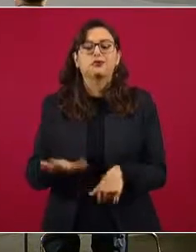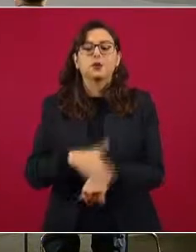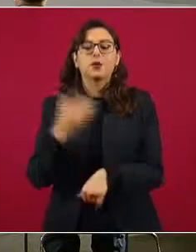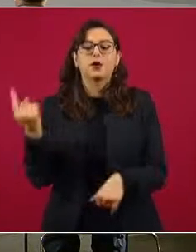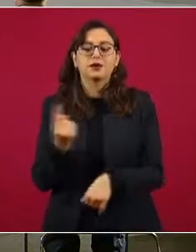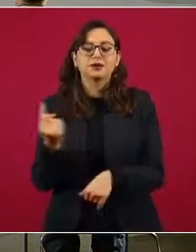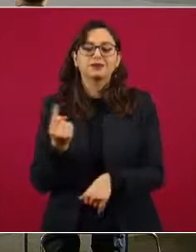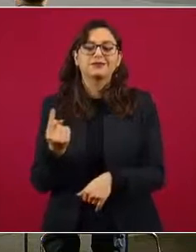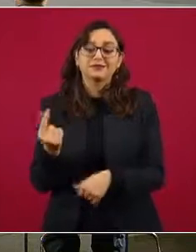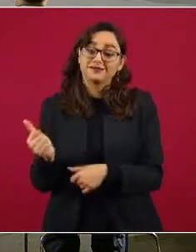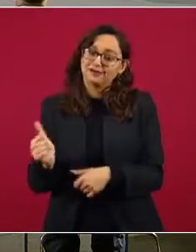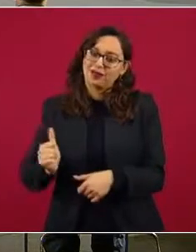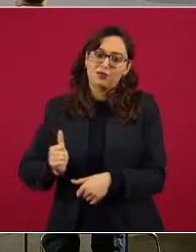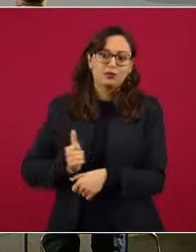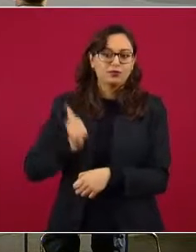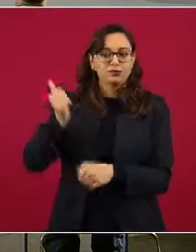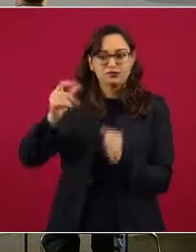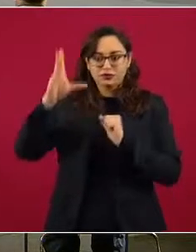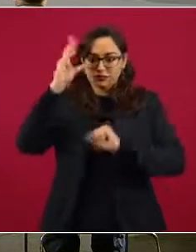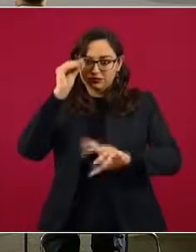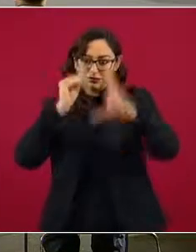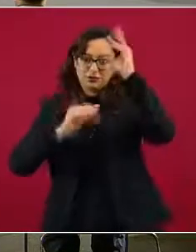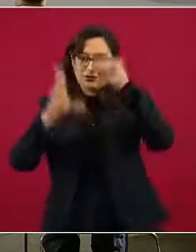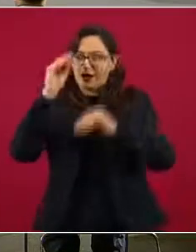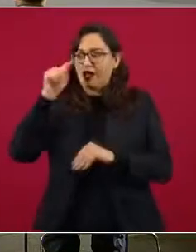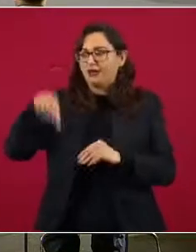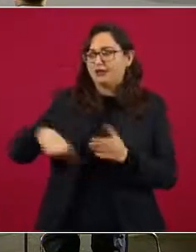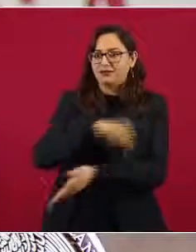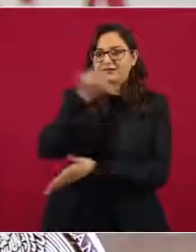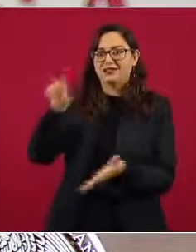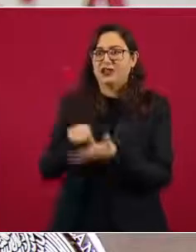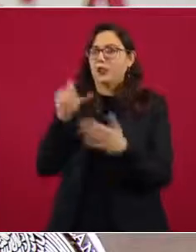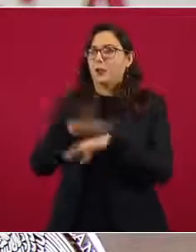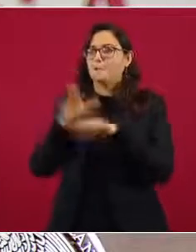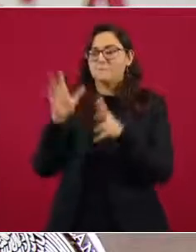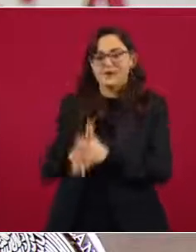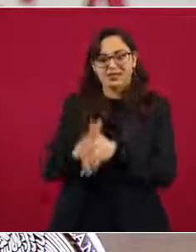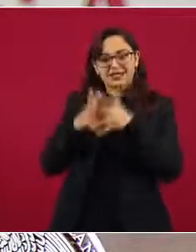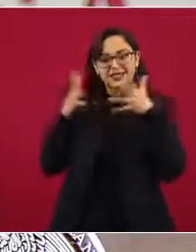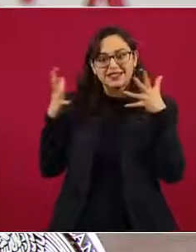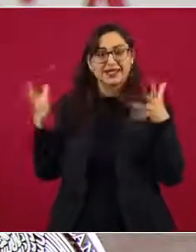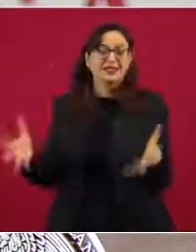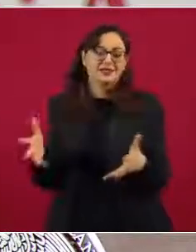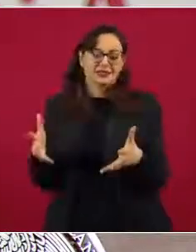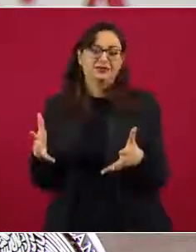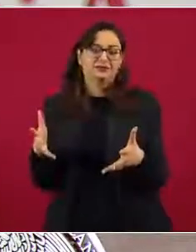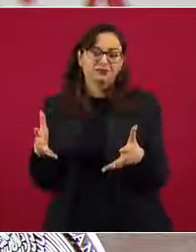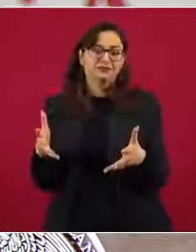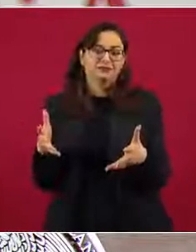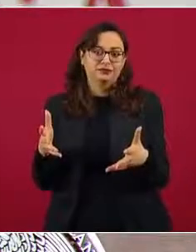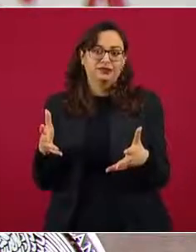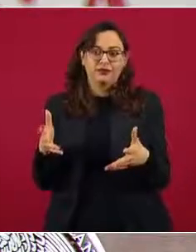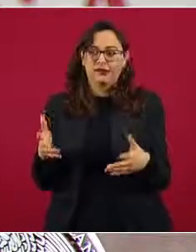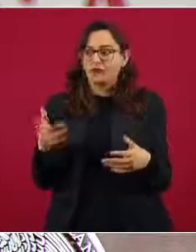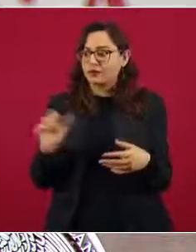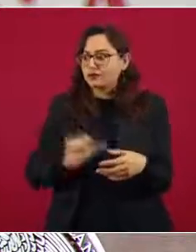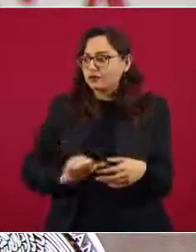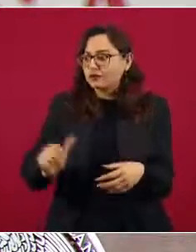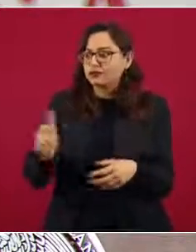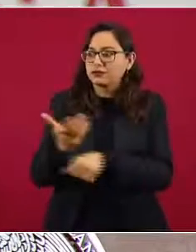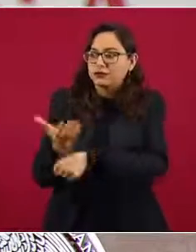que en todos los estados, pero pues hay en los centros médicos nacionales donde han recibido capacitación, pues hay grandes